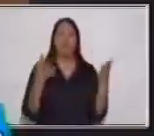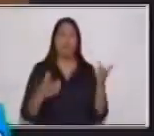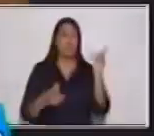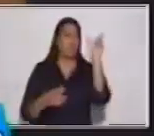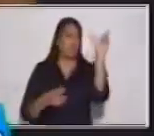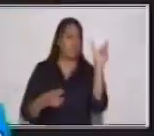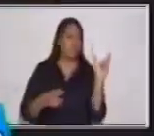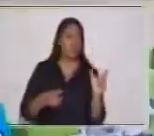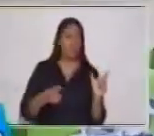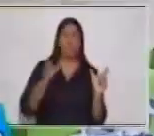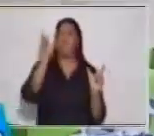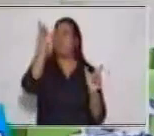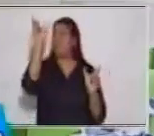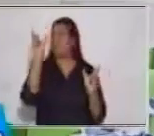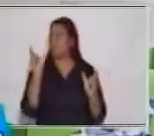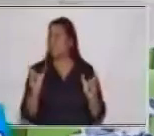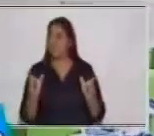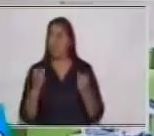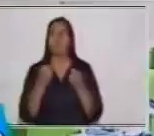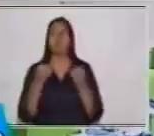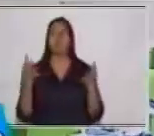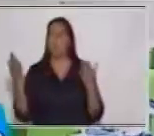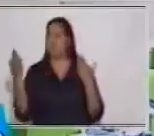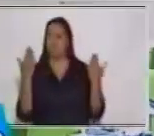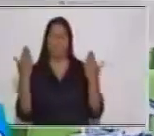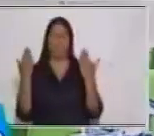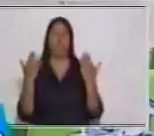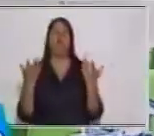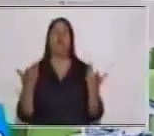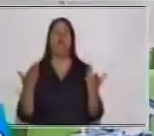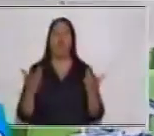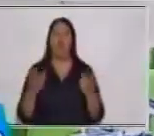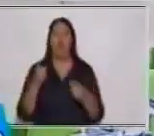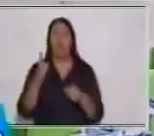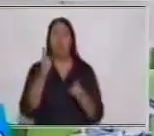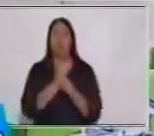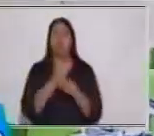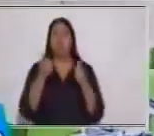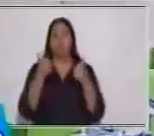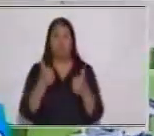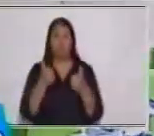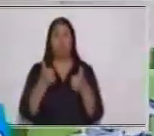este momento. Eso nos permite a nosotros establecer que la operación está bien hecha.